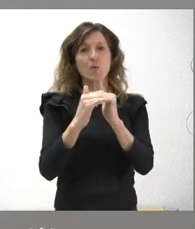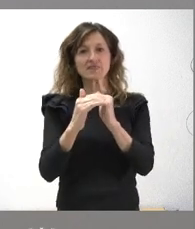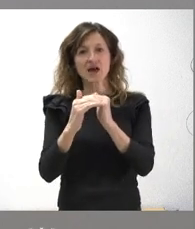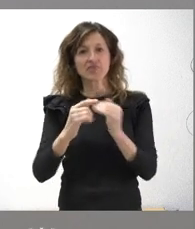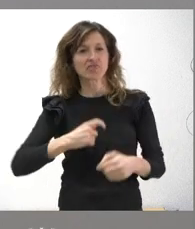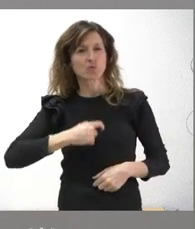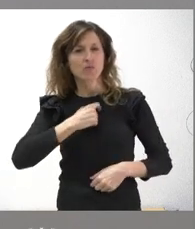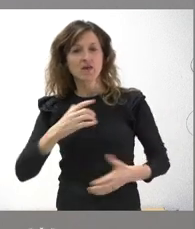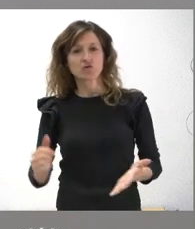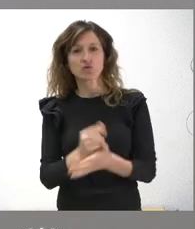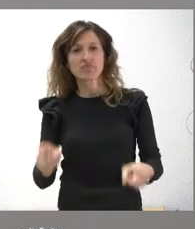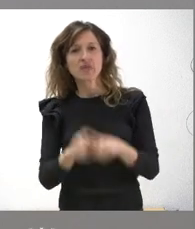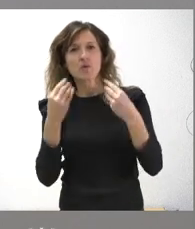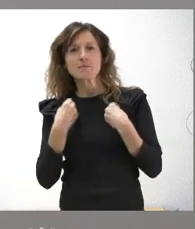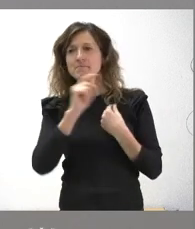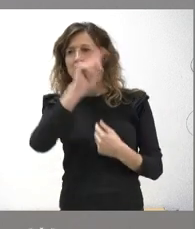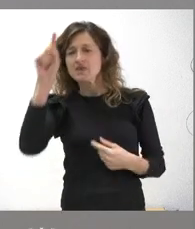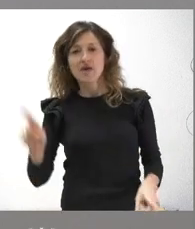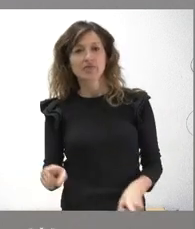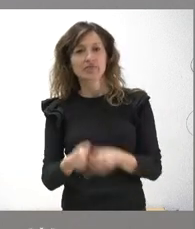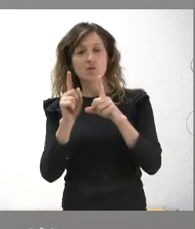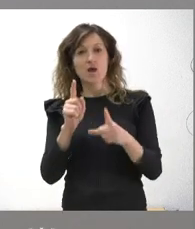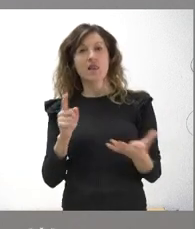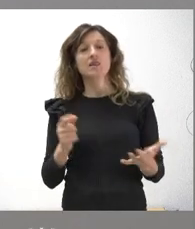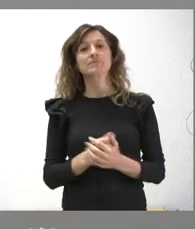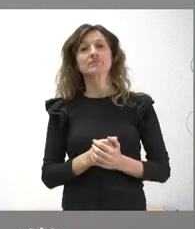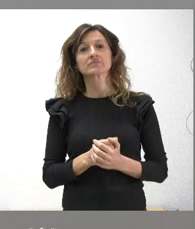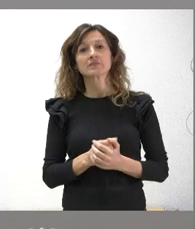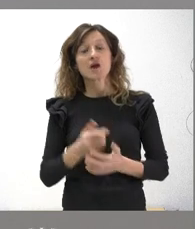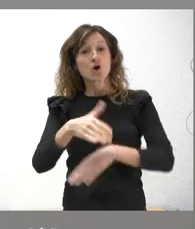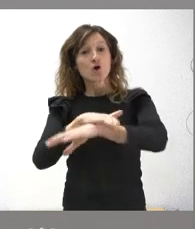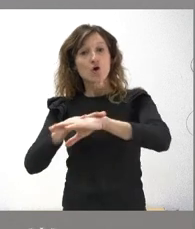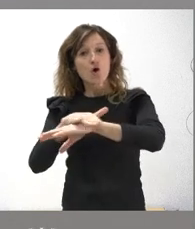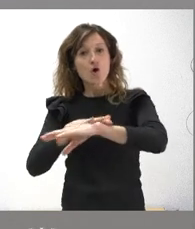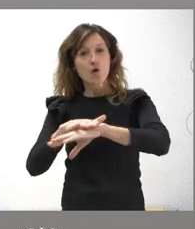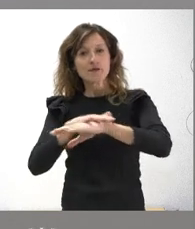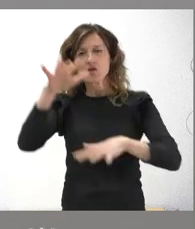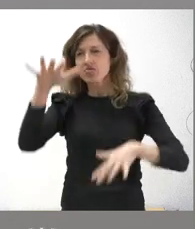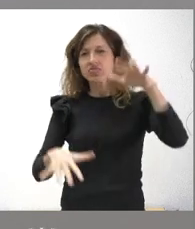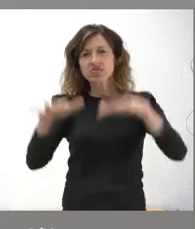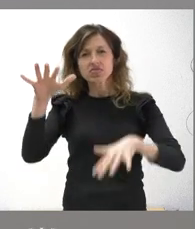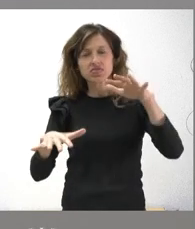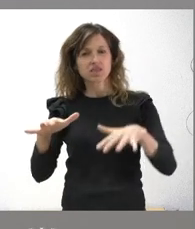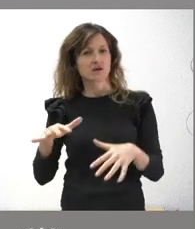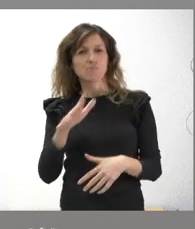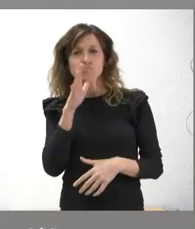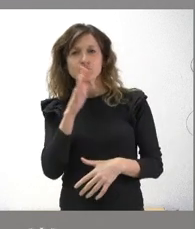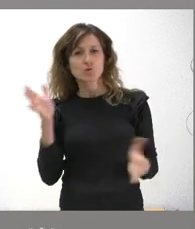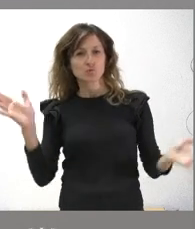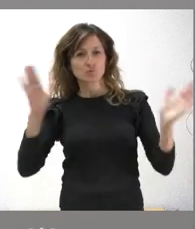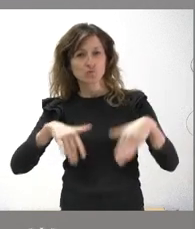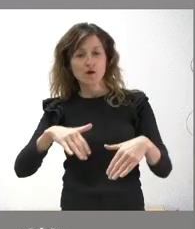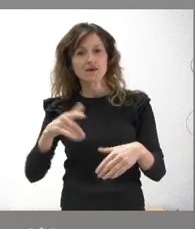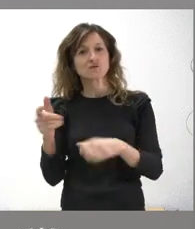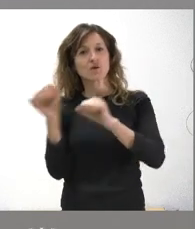ciudadanos residan donde residan que no hay ningún motivo para que el gobierno establezca desigualdades y por tanto esto lo defenderemos claramente en el